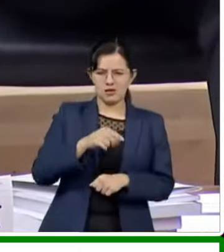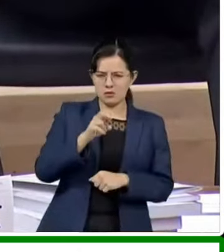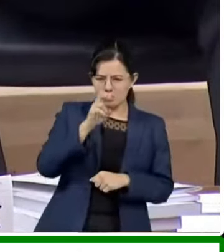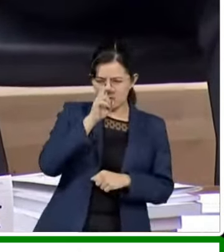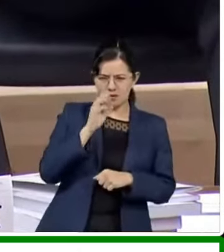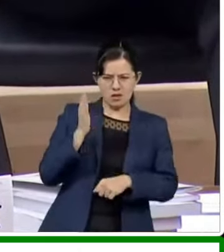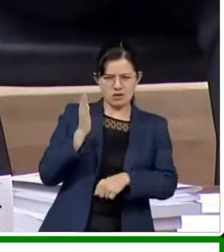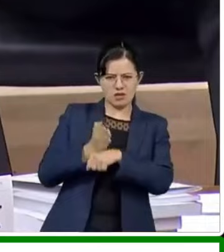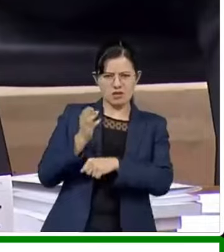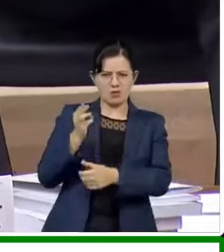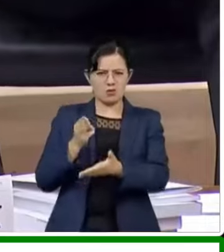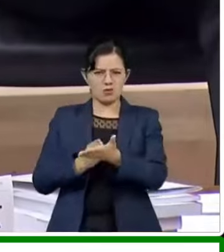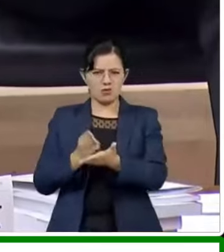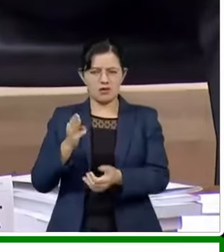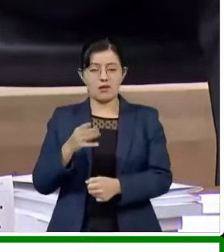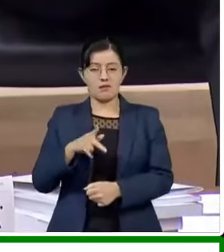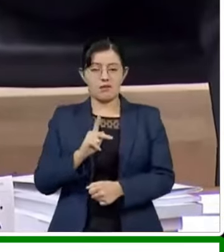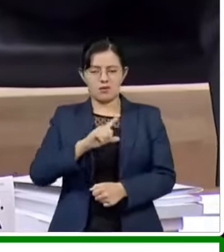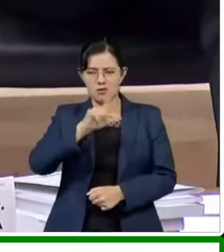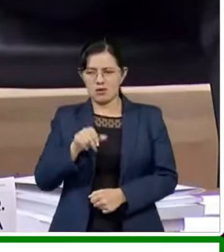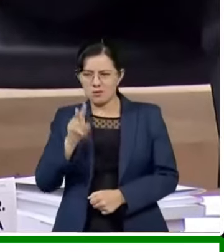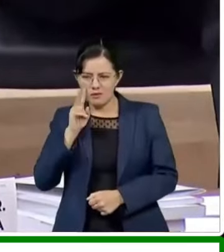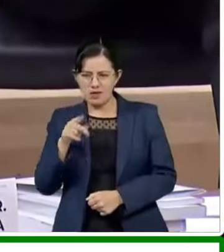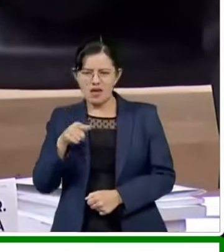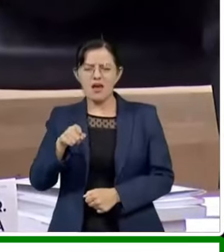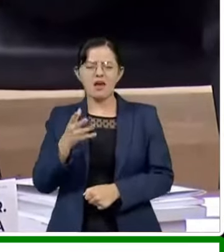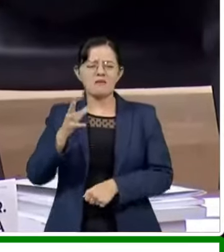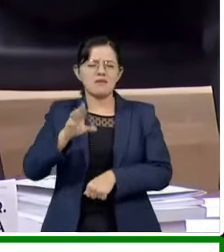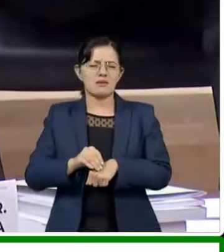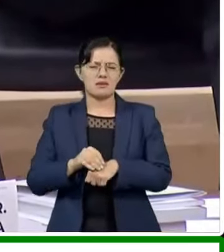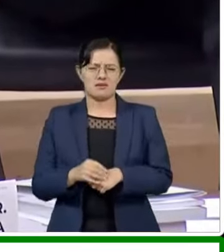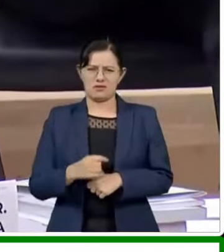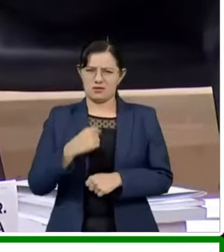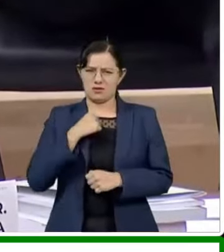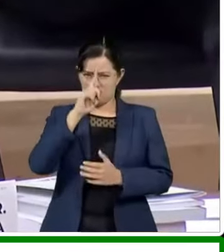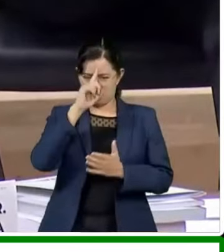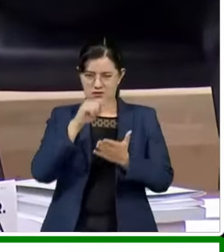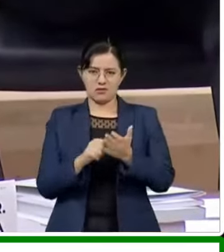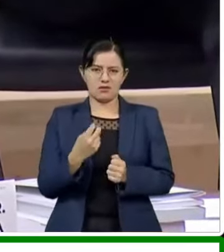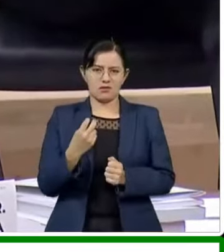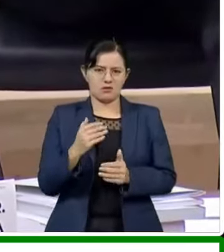en las sanciones, por un lado, y tanta laxitud? Yo creo que da para proceso penal